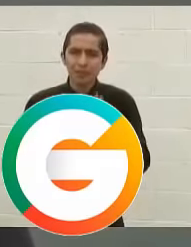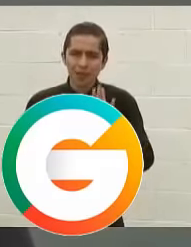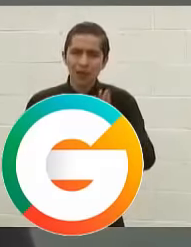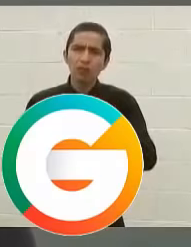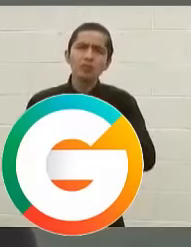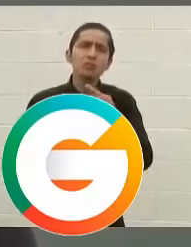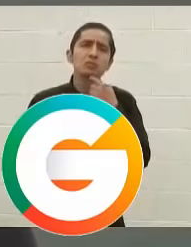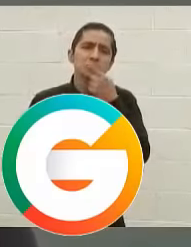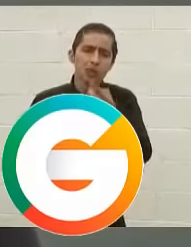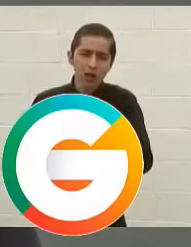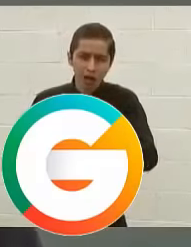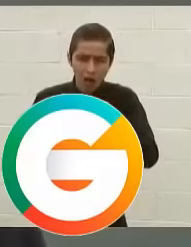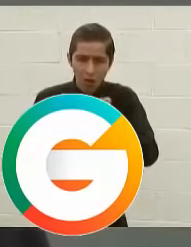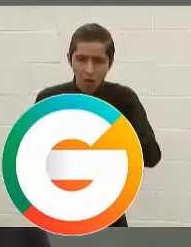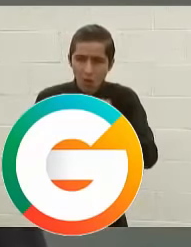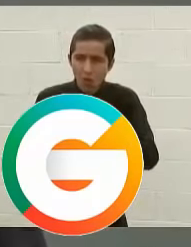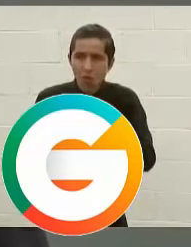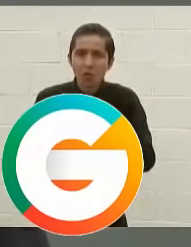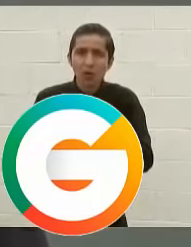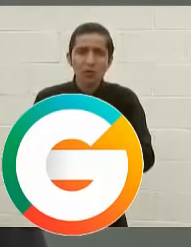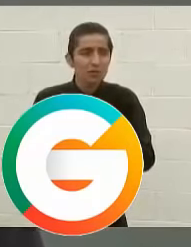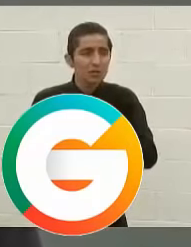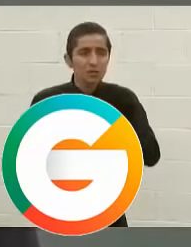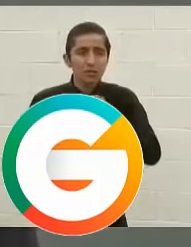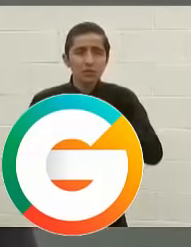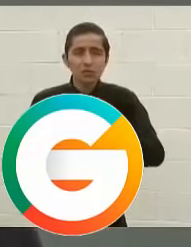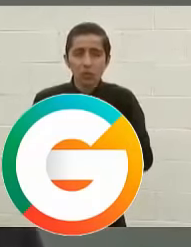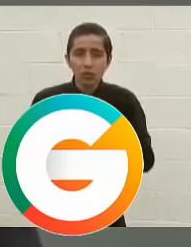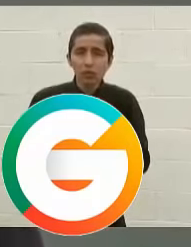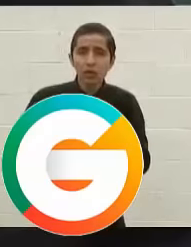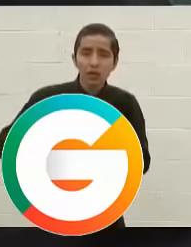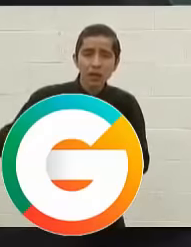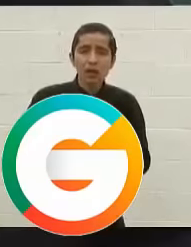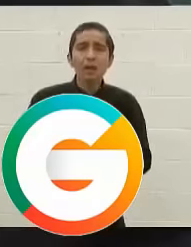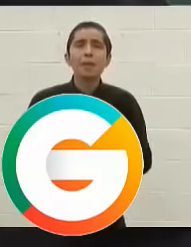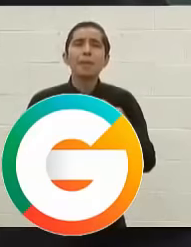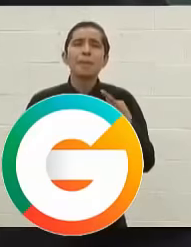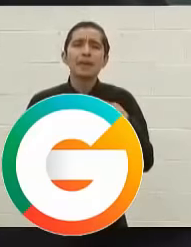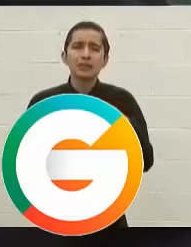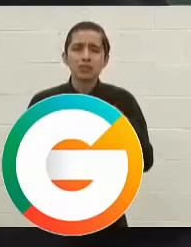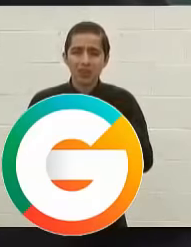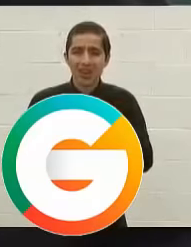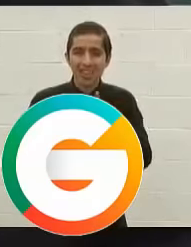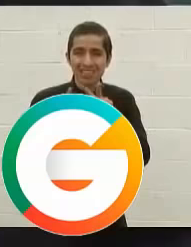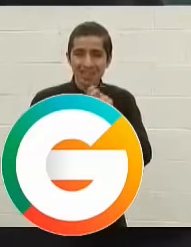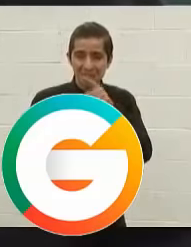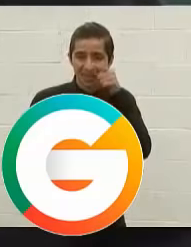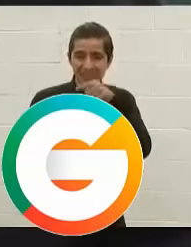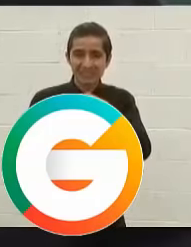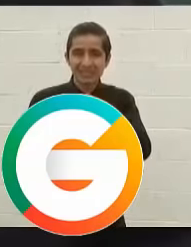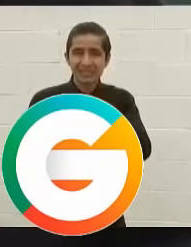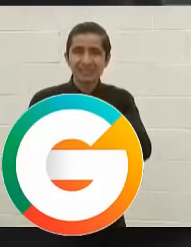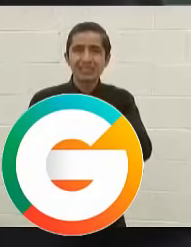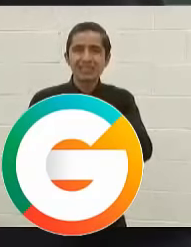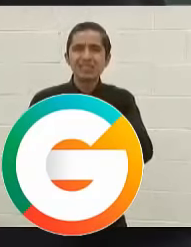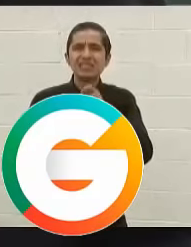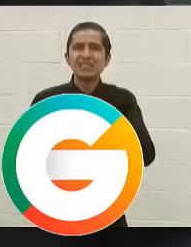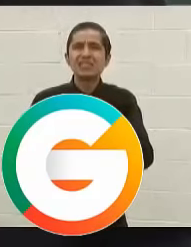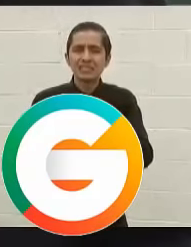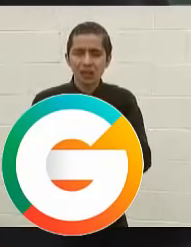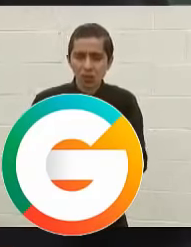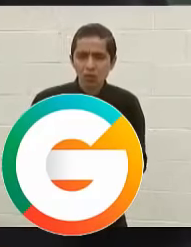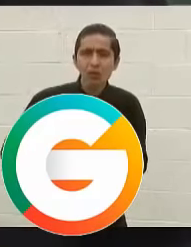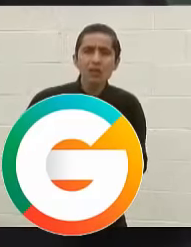decir que en este momento todos aquellos vinculadas al tema, las tareas de